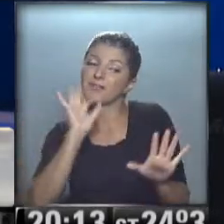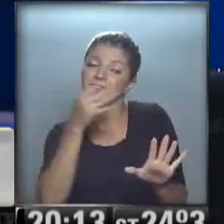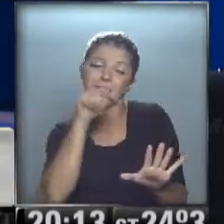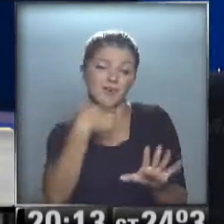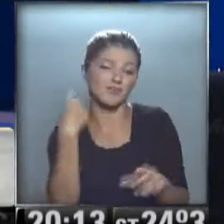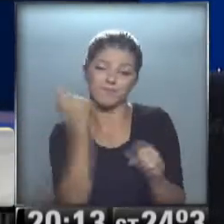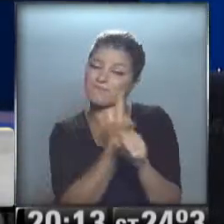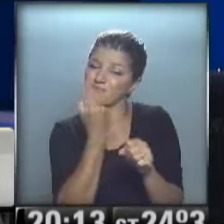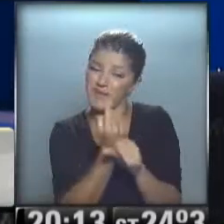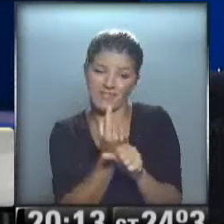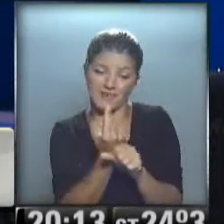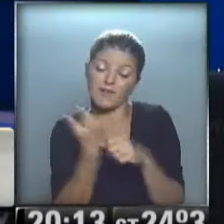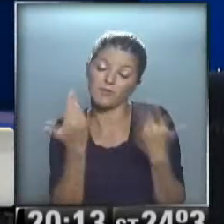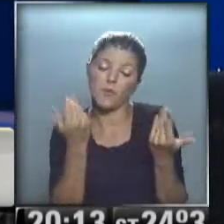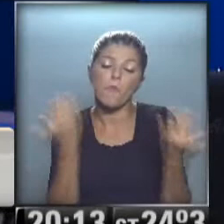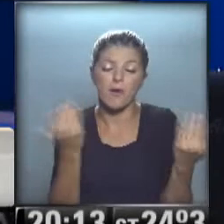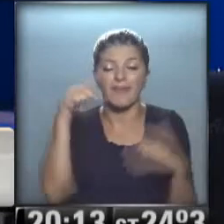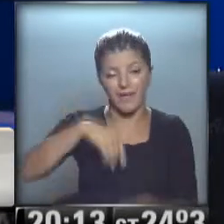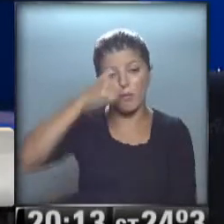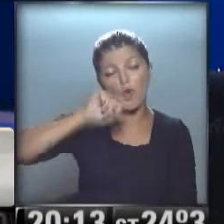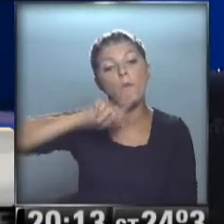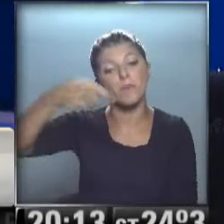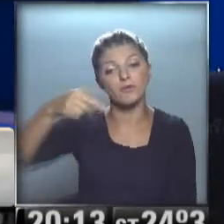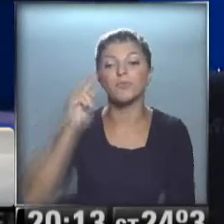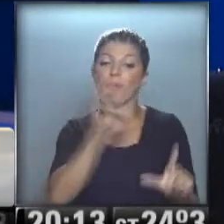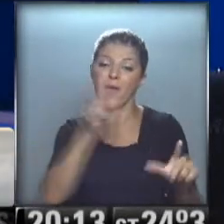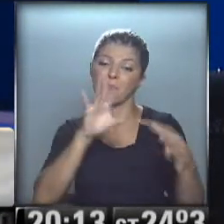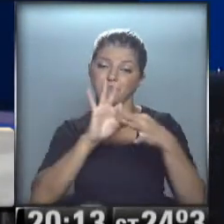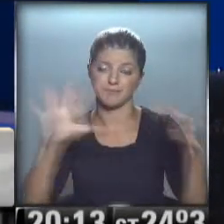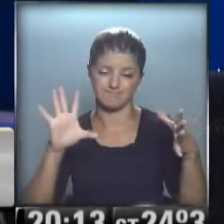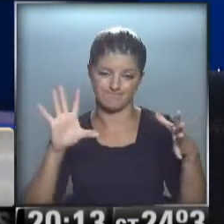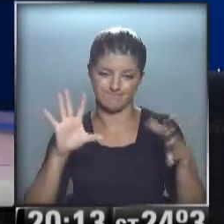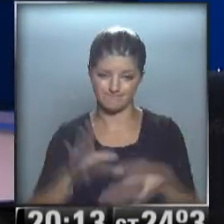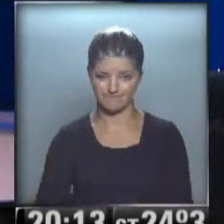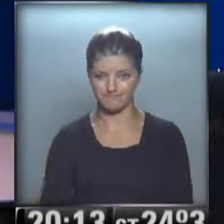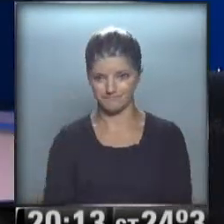que no van a poder hacer mucho, así que es muy probable que este domingo veamos la independencia de Crimea.